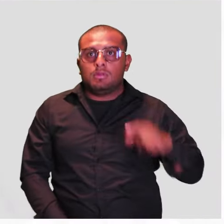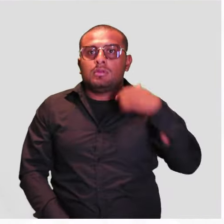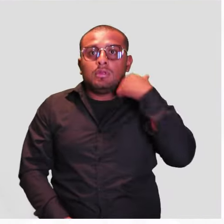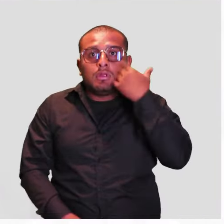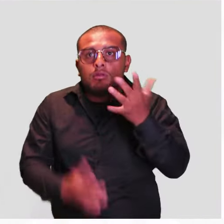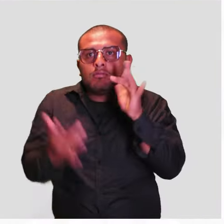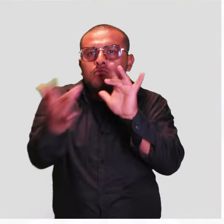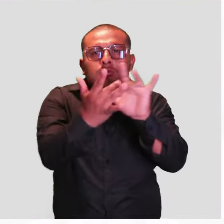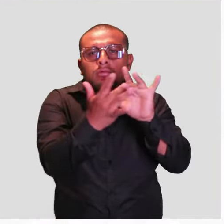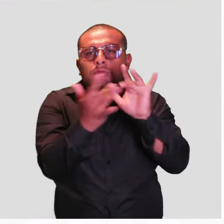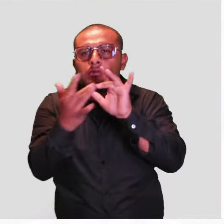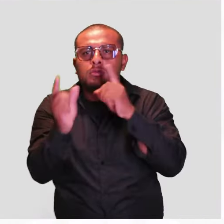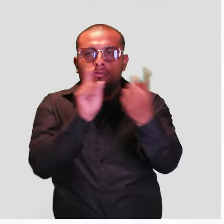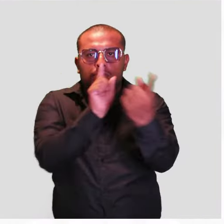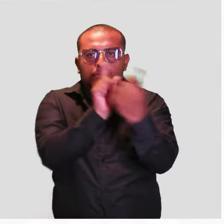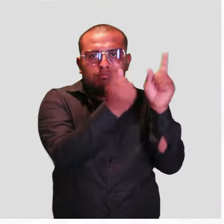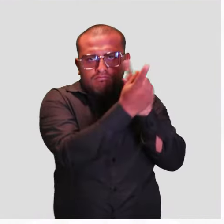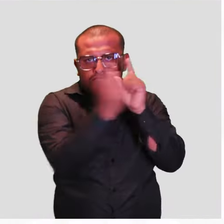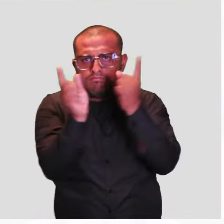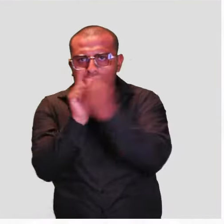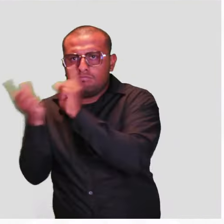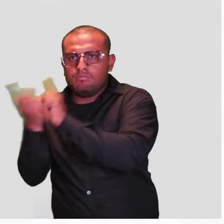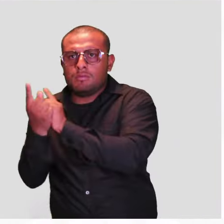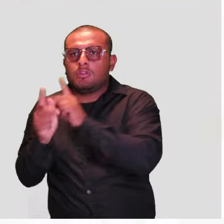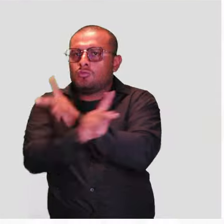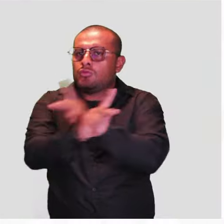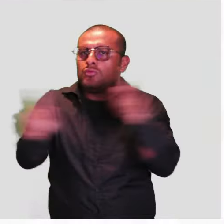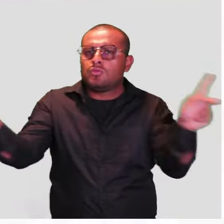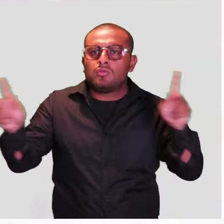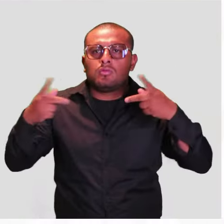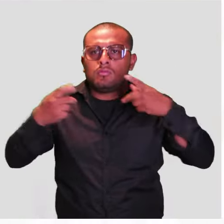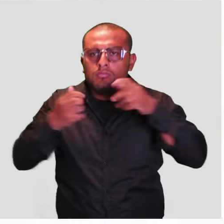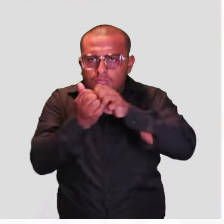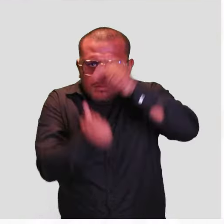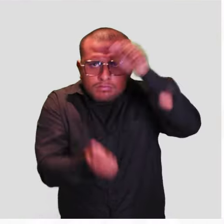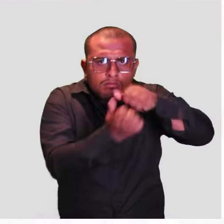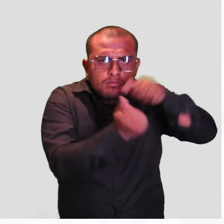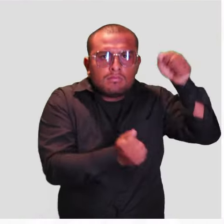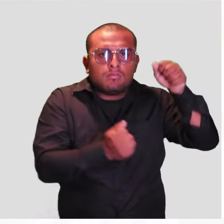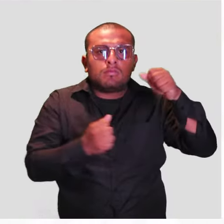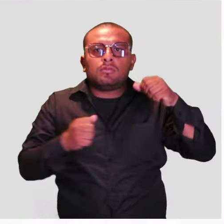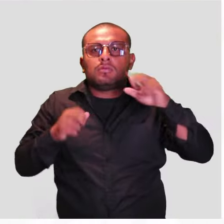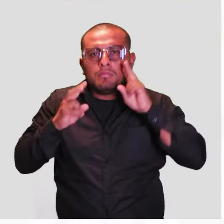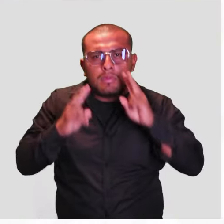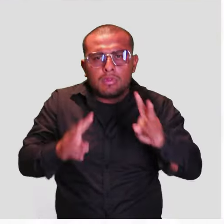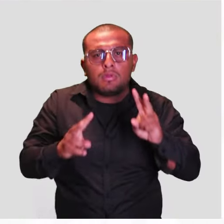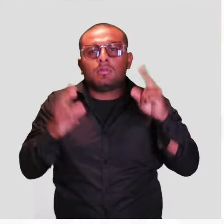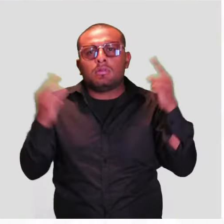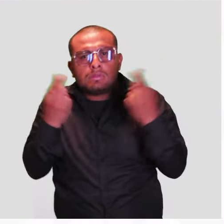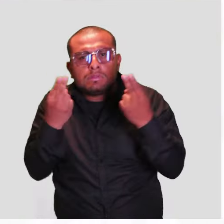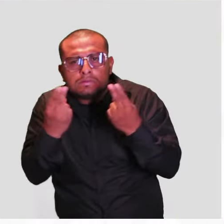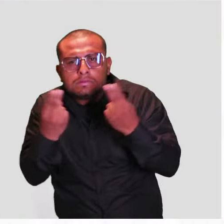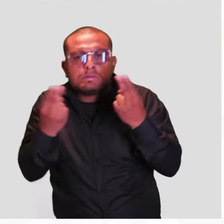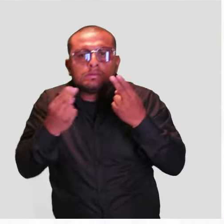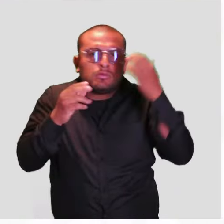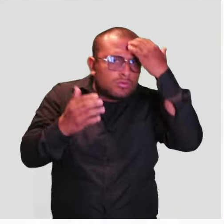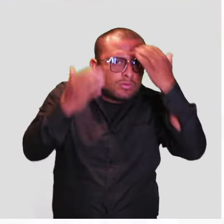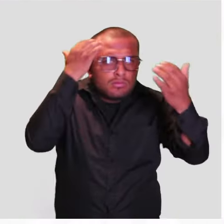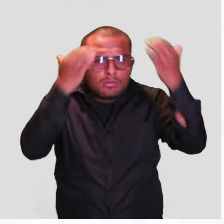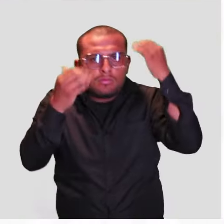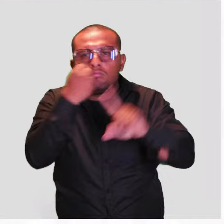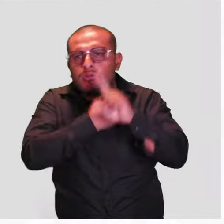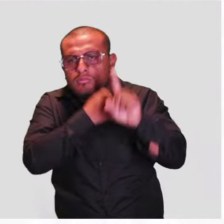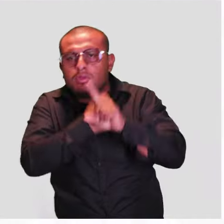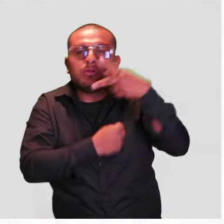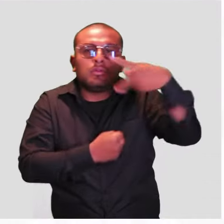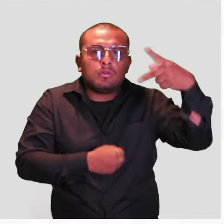gente. Estoy comprometida a escuchar a todos, a conocer todo el tiempo de mi administración sus necesidades para poder solucionarlas, para dar